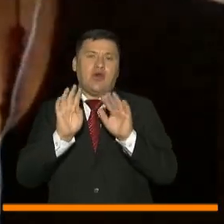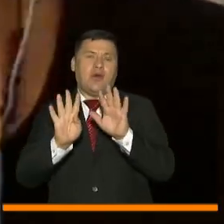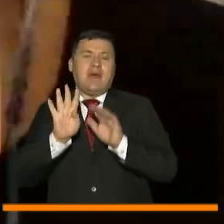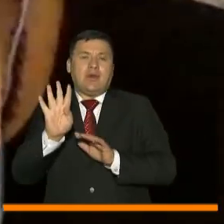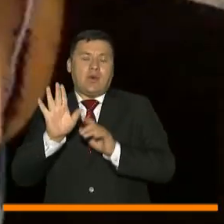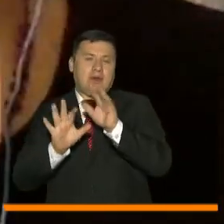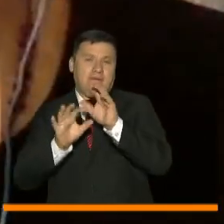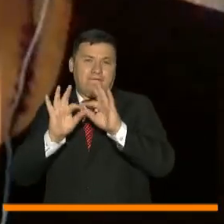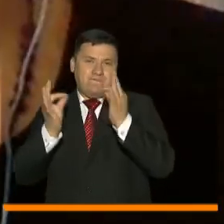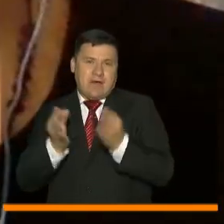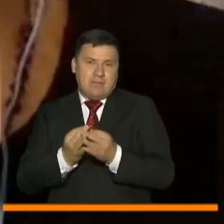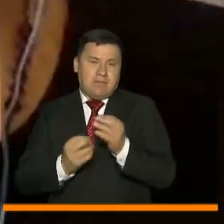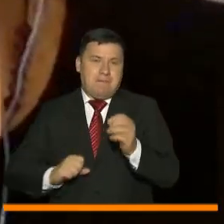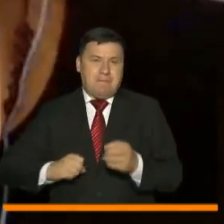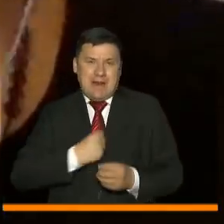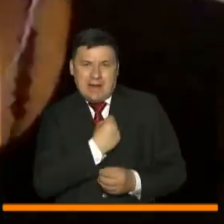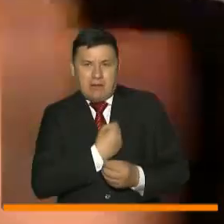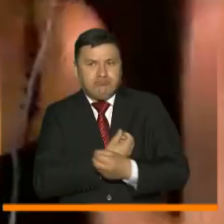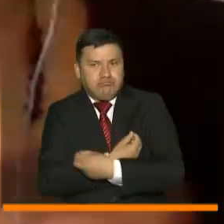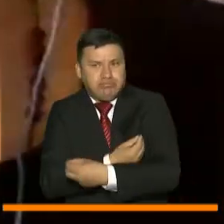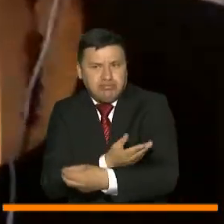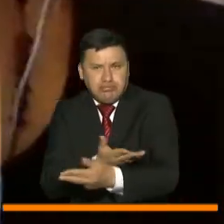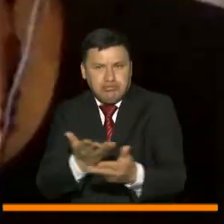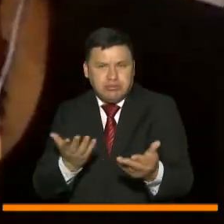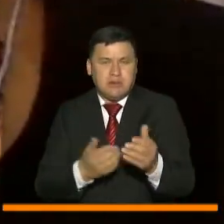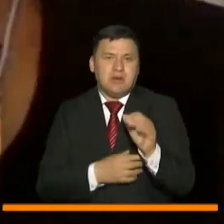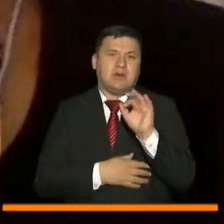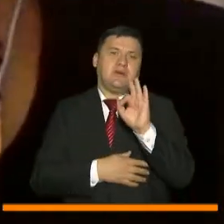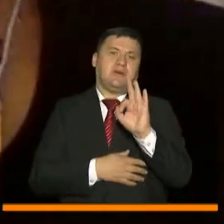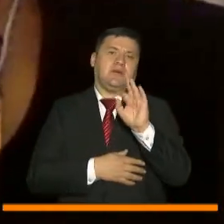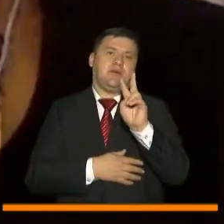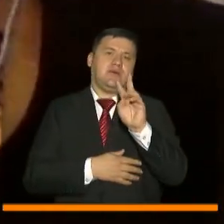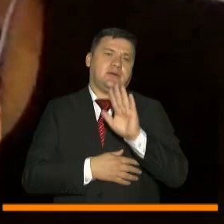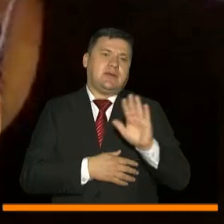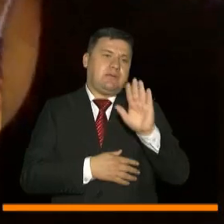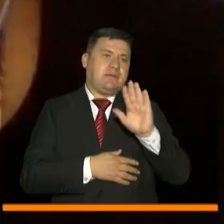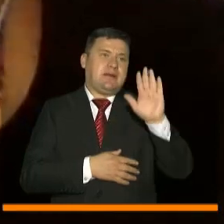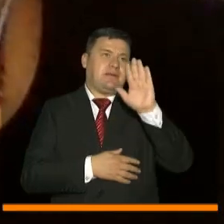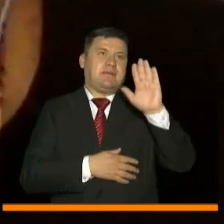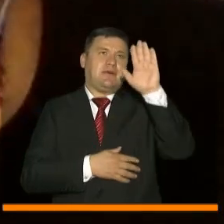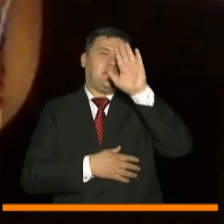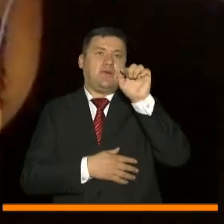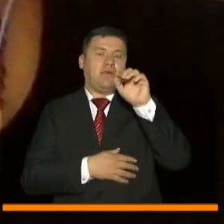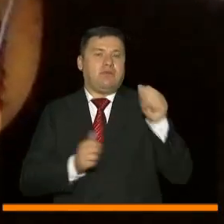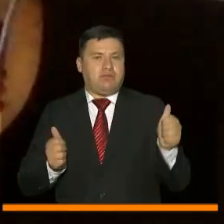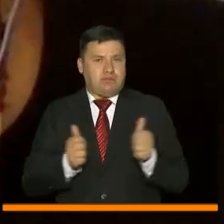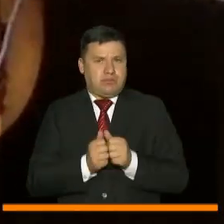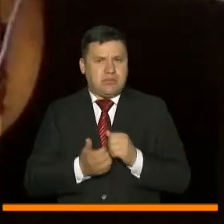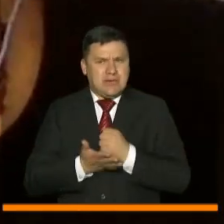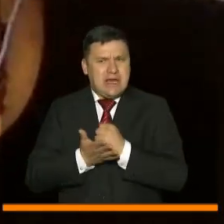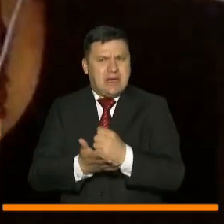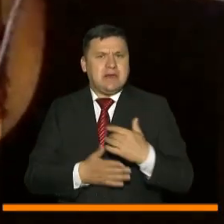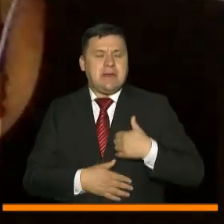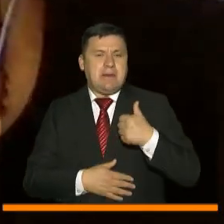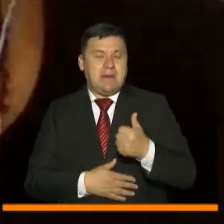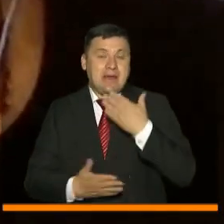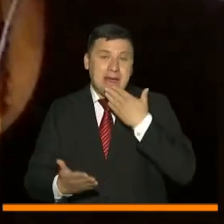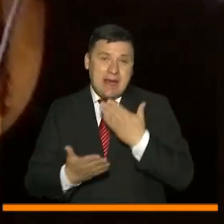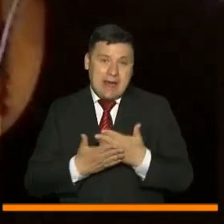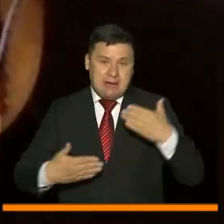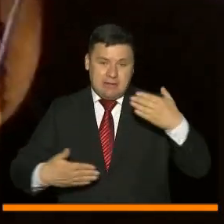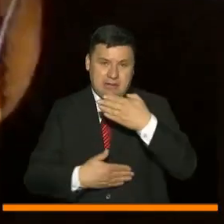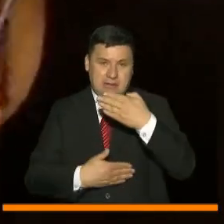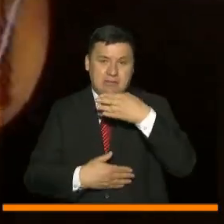794,194 familias con mercados. En los 32 departamentos del país está el equipo de Ayudarnos Hace Bien y gracias a la